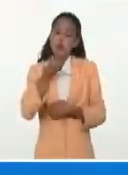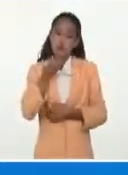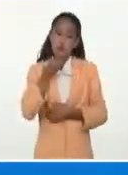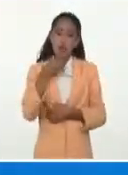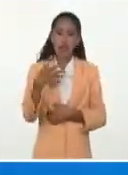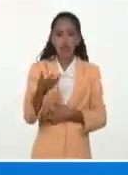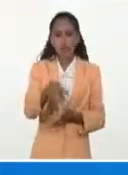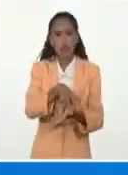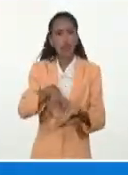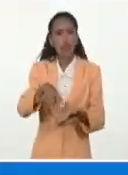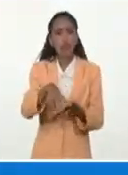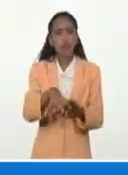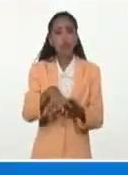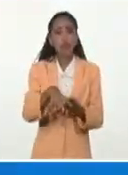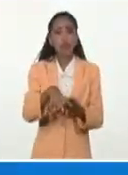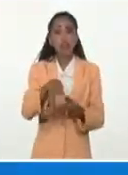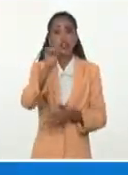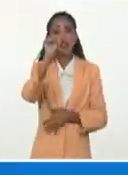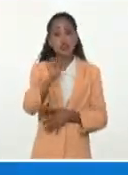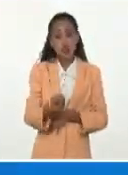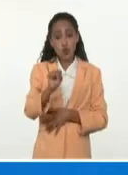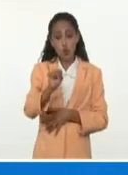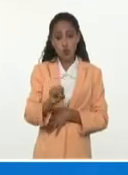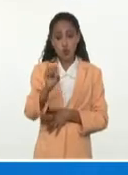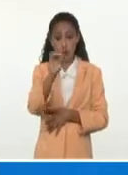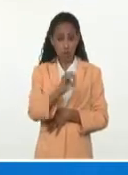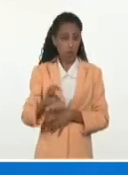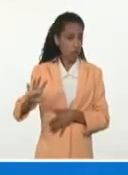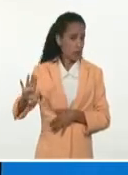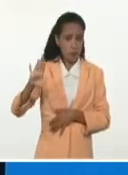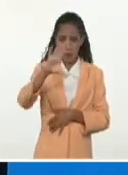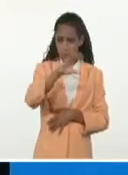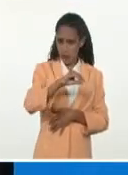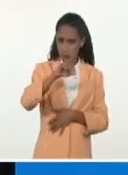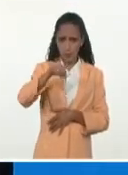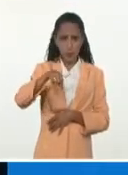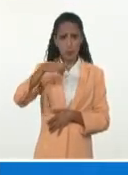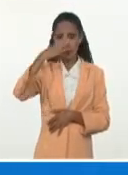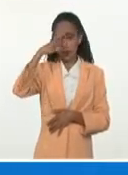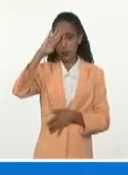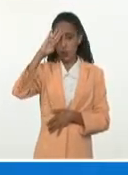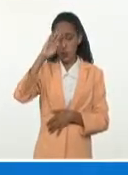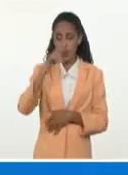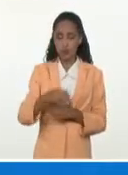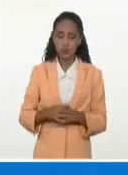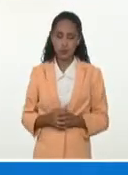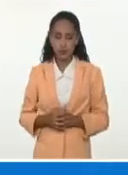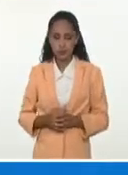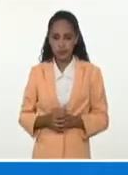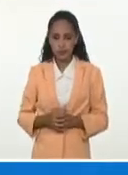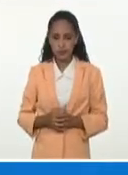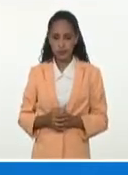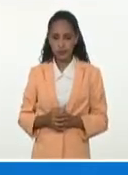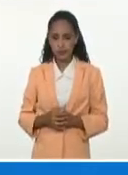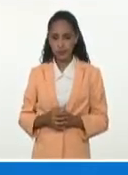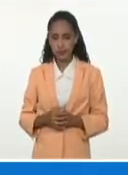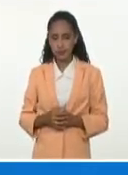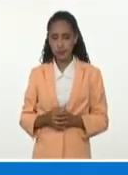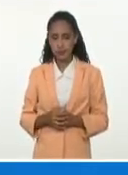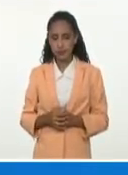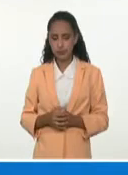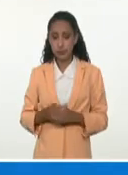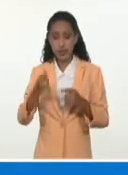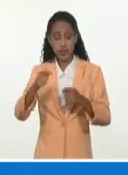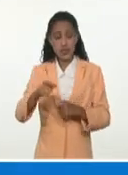localidades del interior y sur de casi todo el territorio nacional especialmente la actividad frecuentes debe ocurrir desde